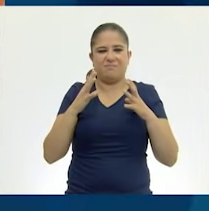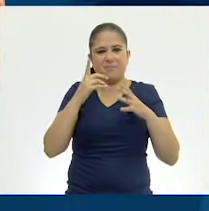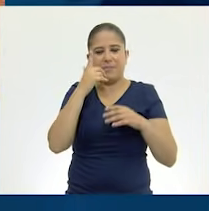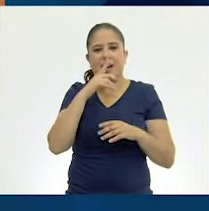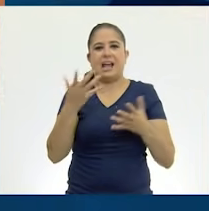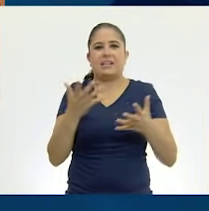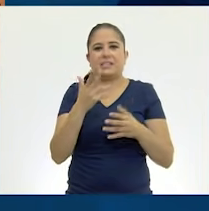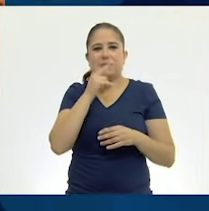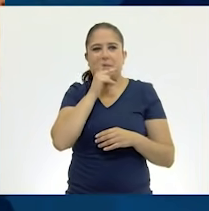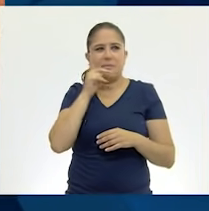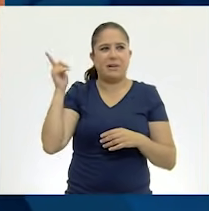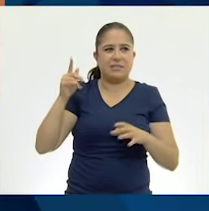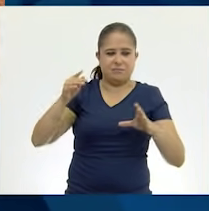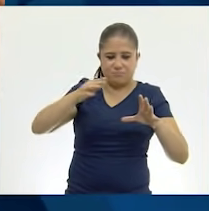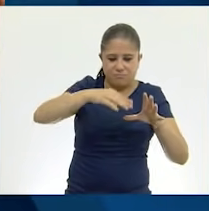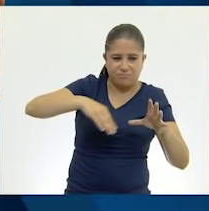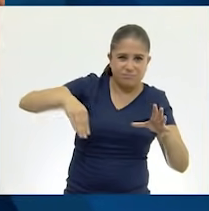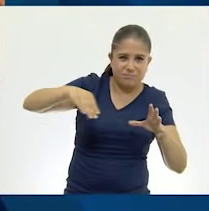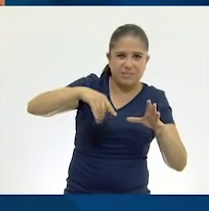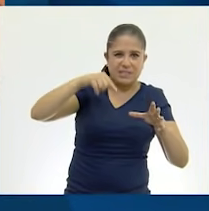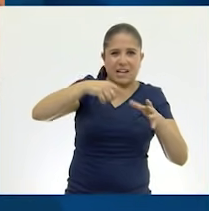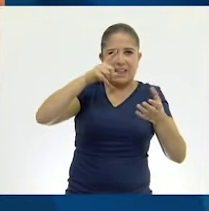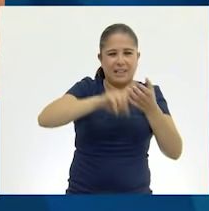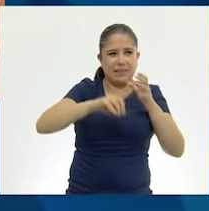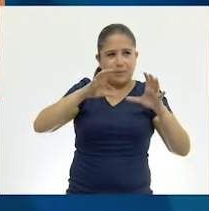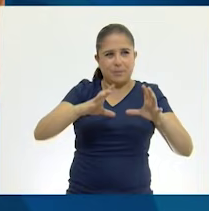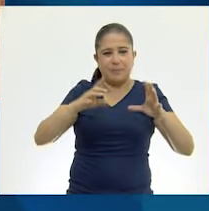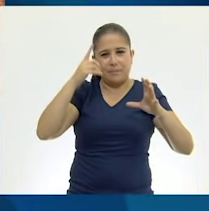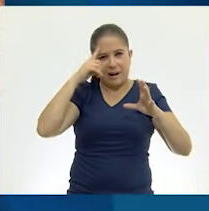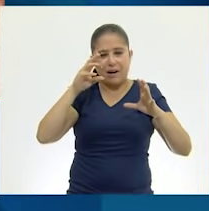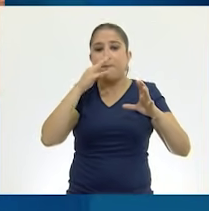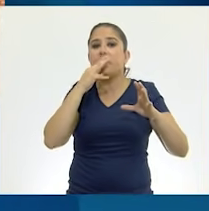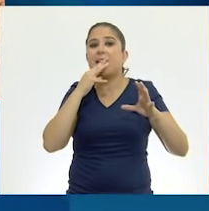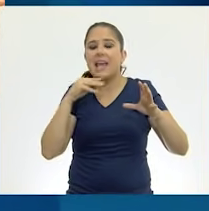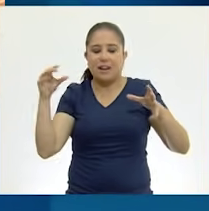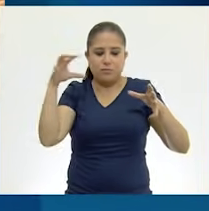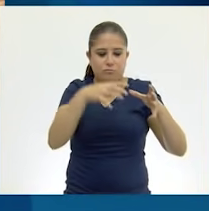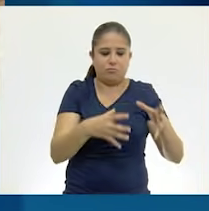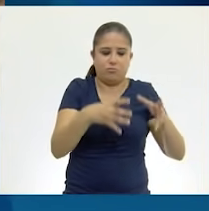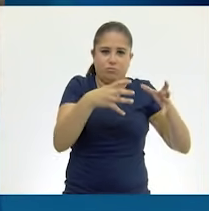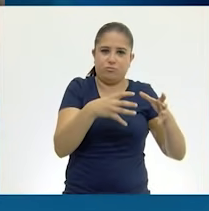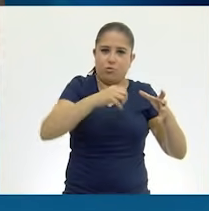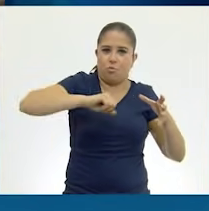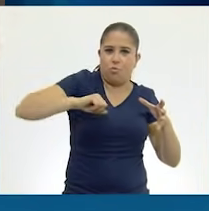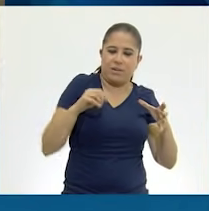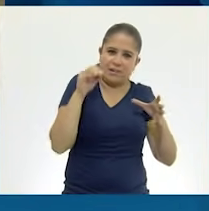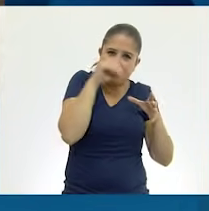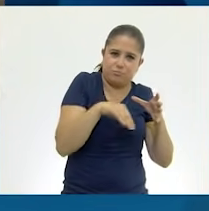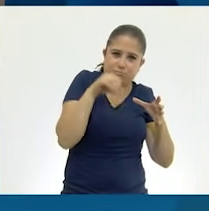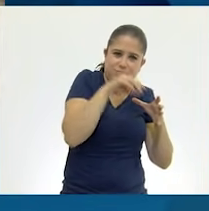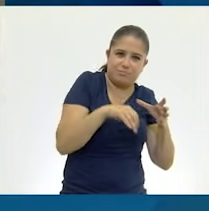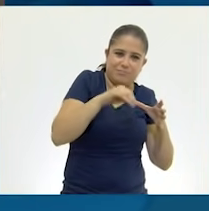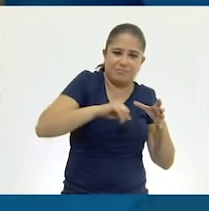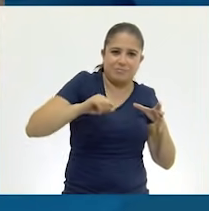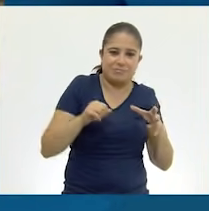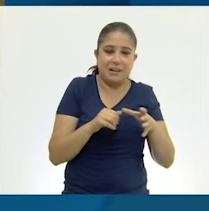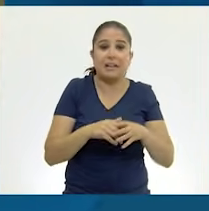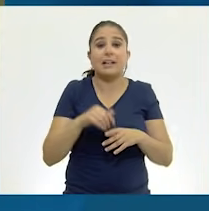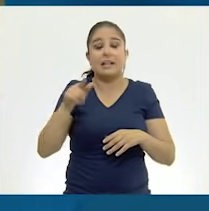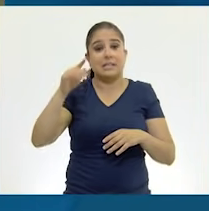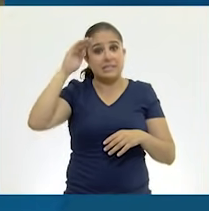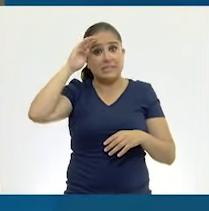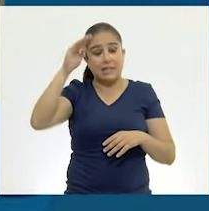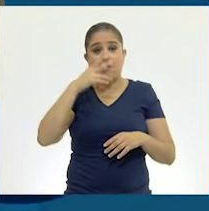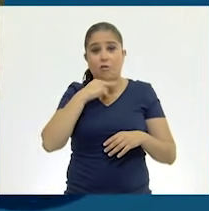papá. Y enjarraban de cera por dentro para que no se cuele la miel por aquí, por la costura. El señor, como no prendió